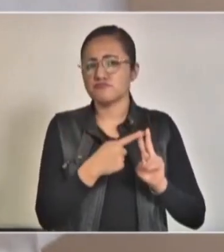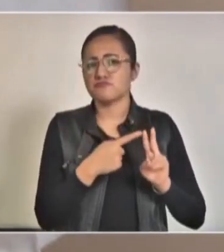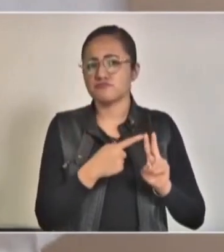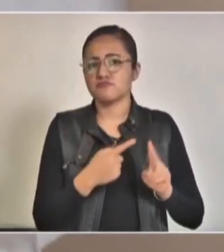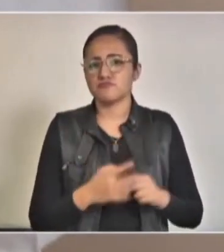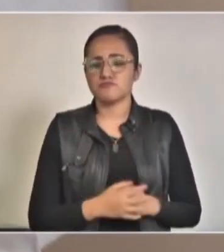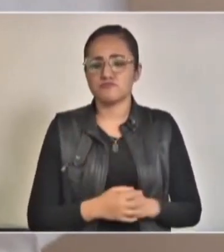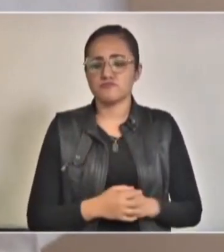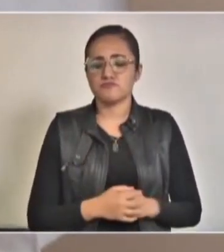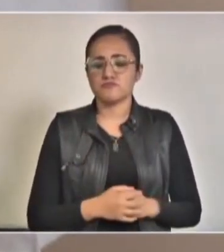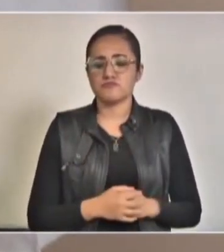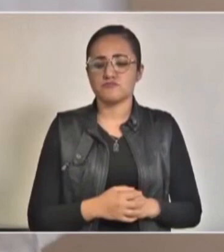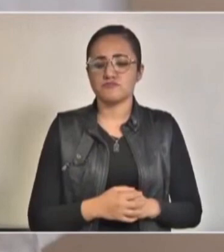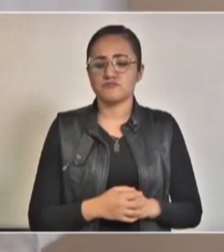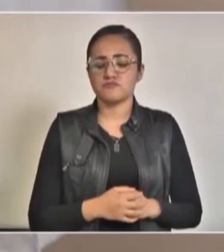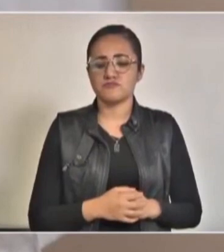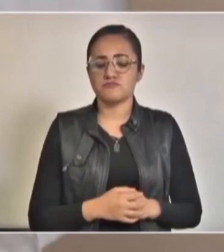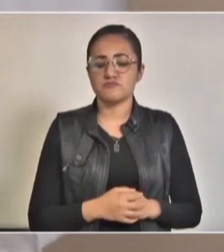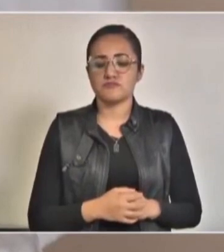básicas: